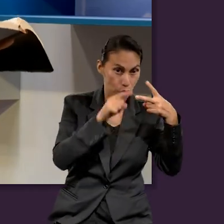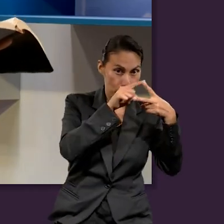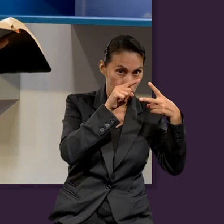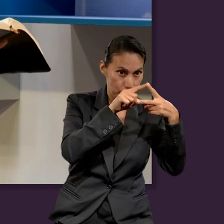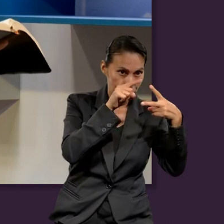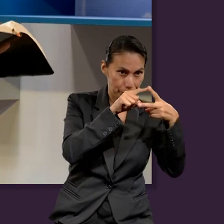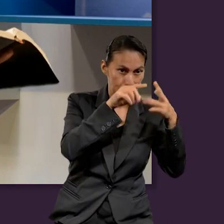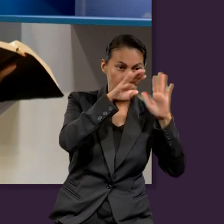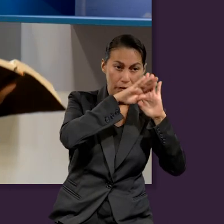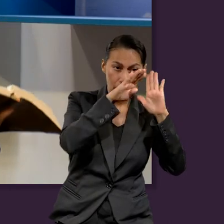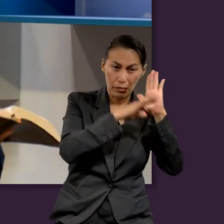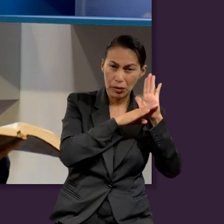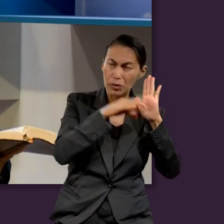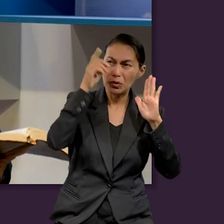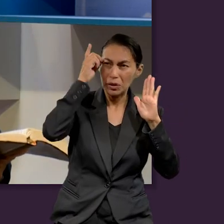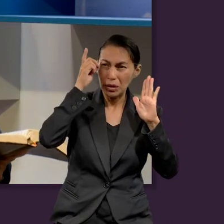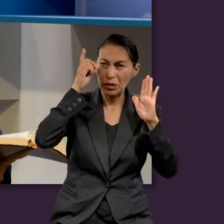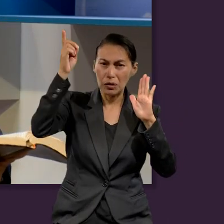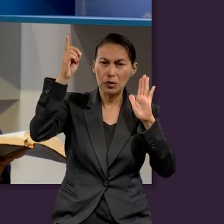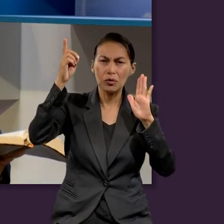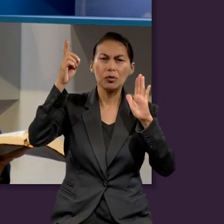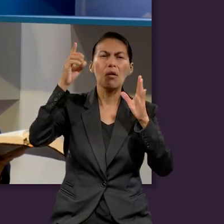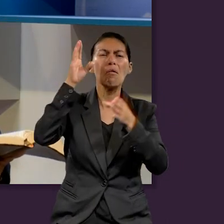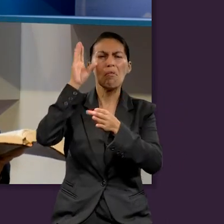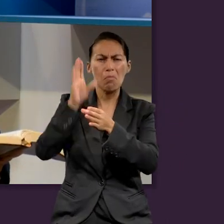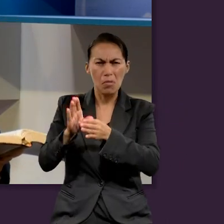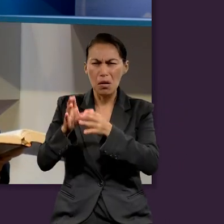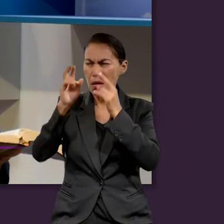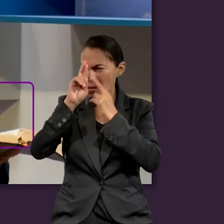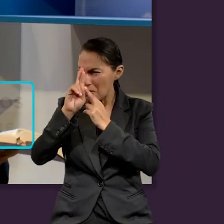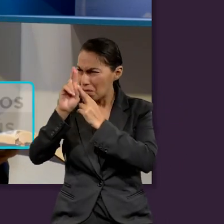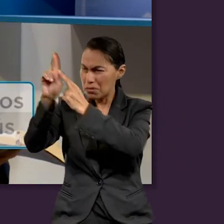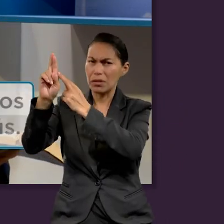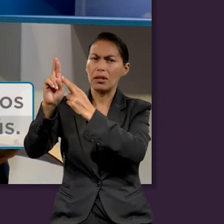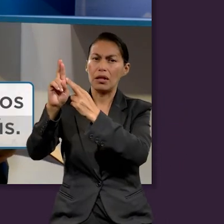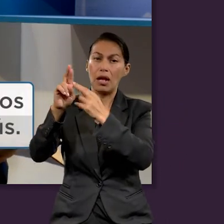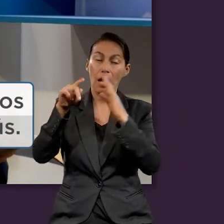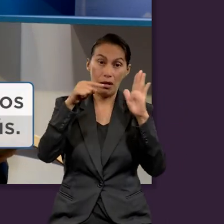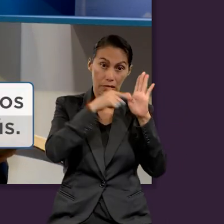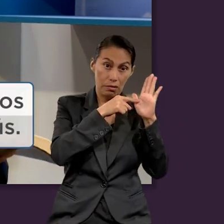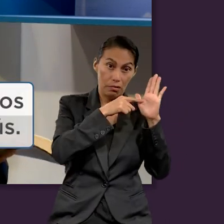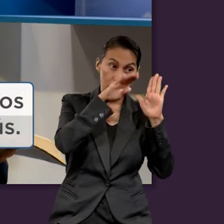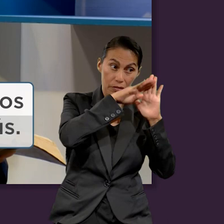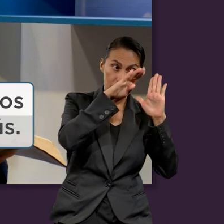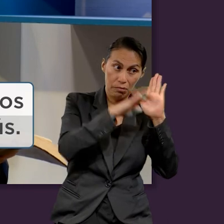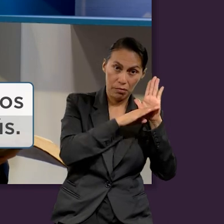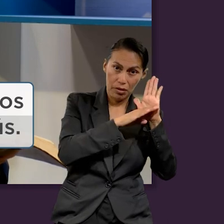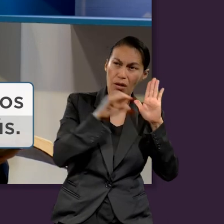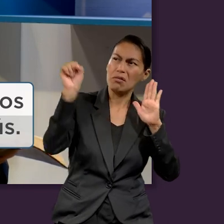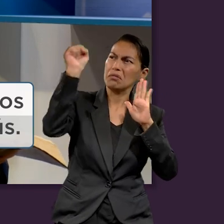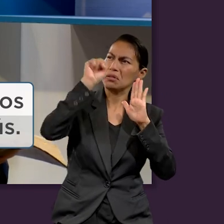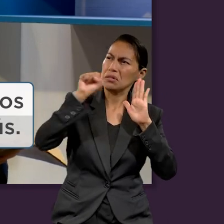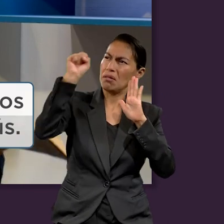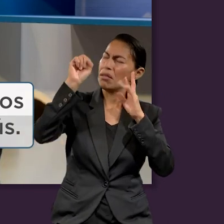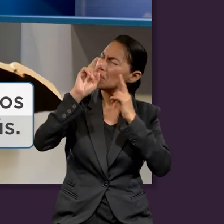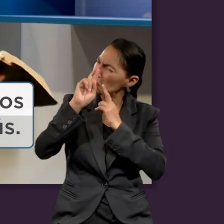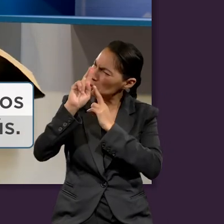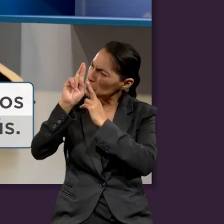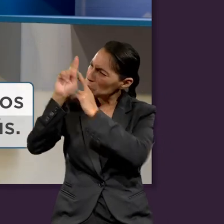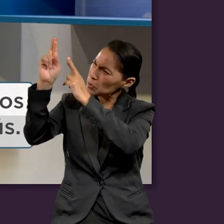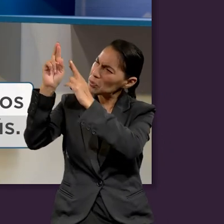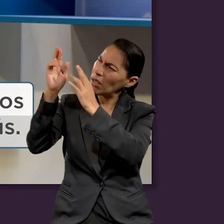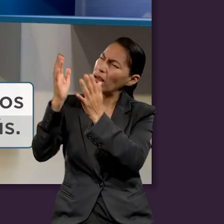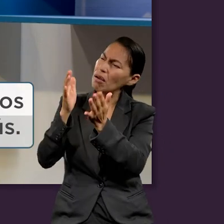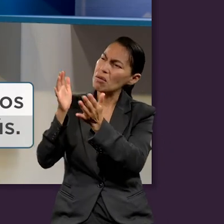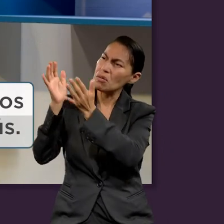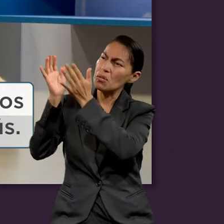mantener número uno guardar los mandamientos de Dios que dentro de esos mandamientos está también la